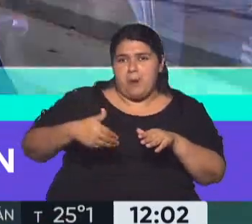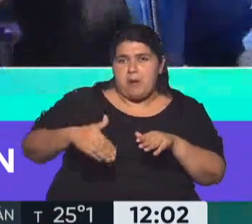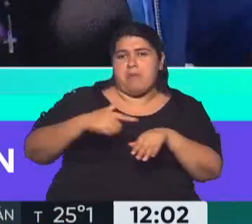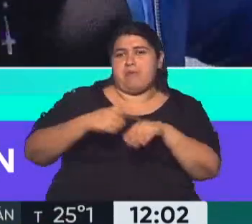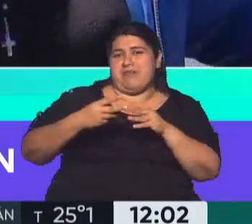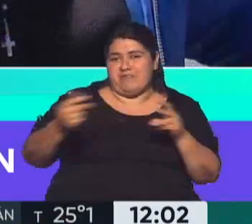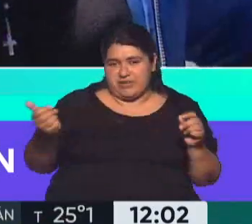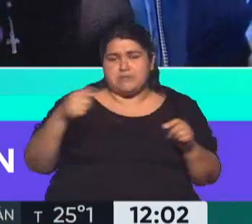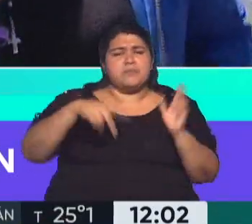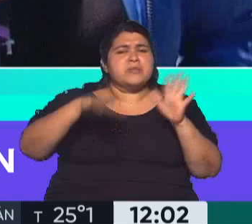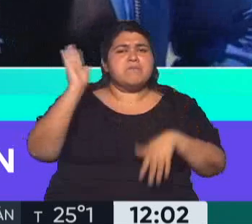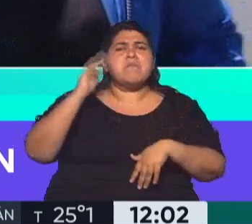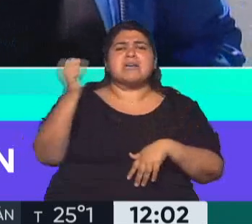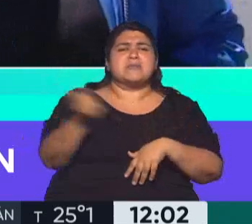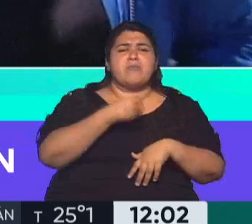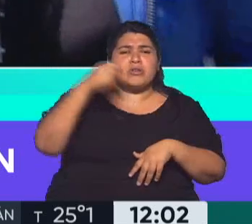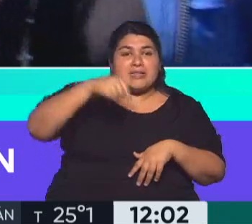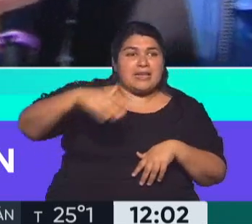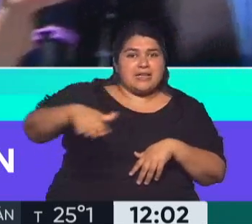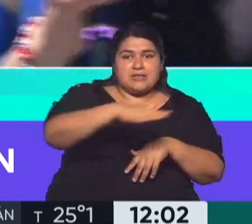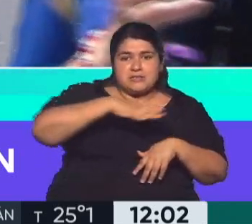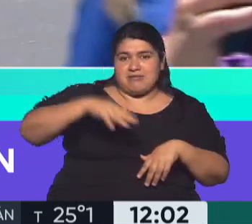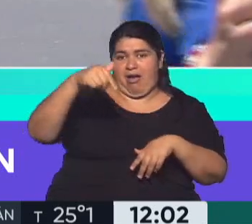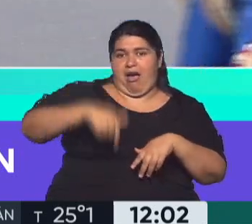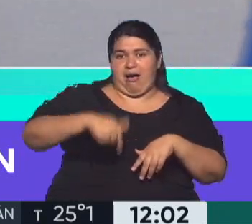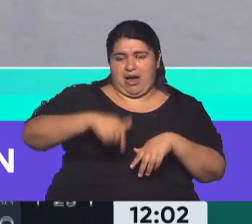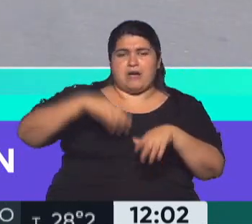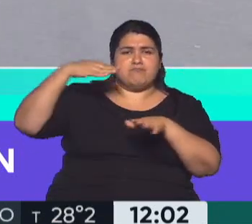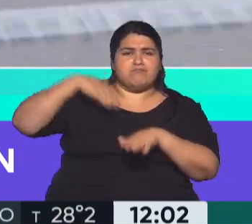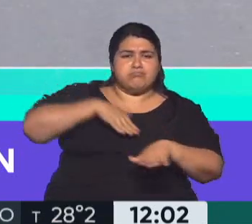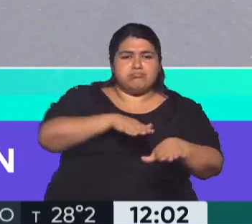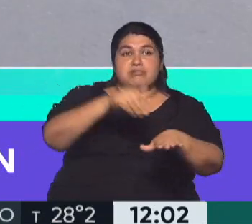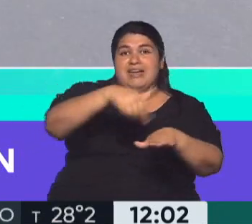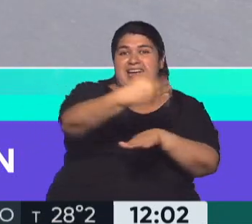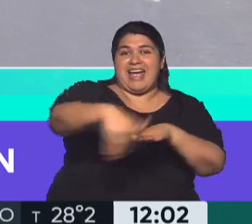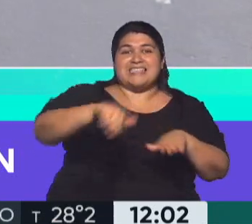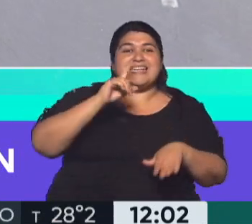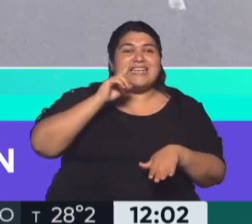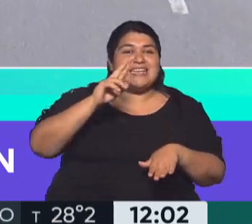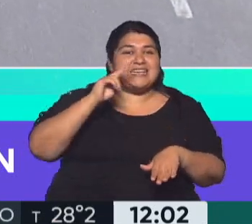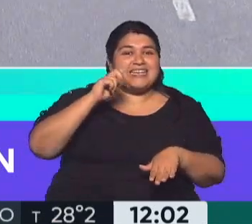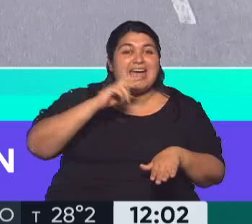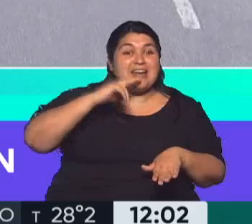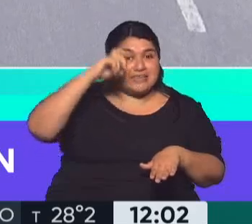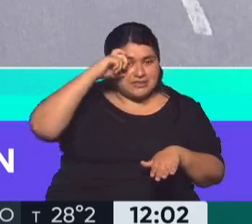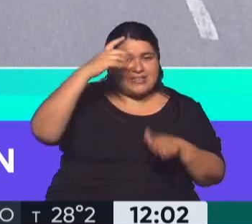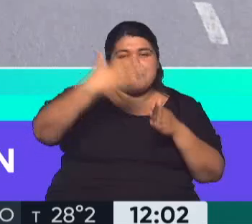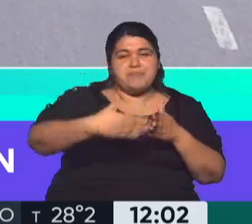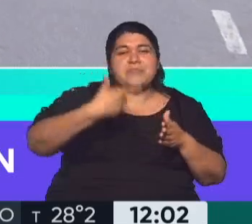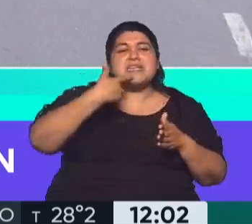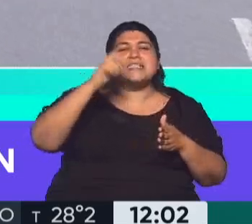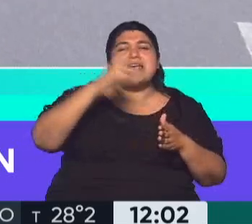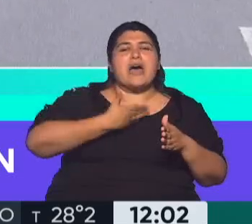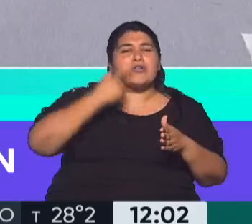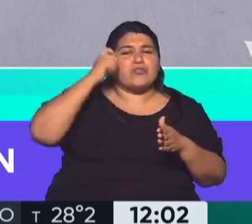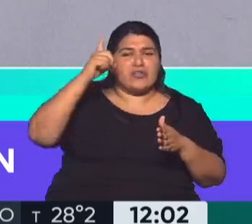posta, la más importante, la más dramática, podríamos decir, que es la avenida Iriarte y Vélez Arfiel. Aquí están todavía parte de algunos de los